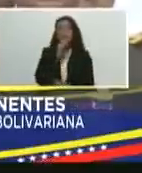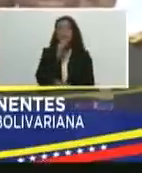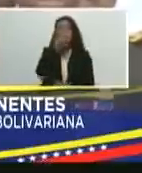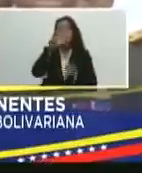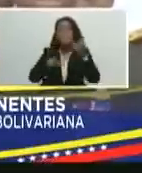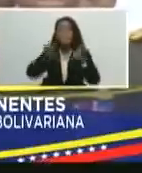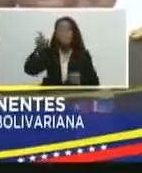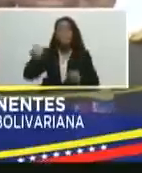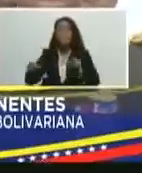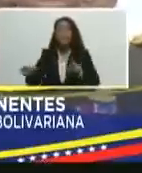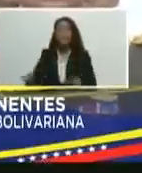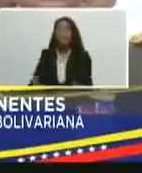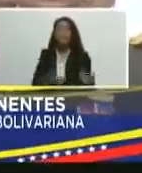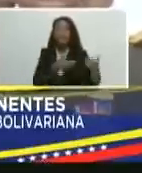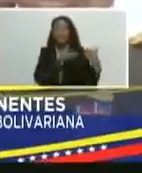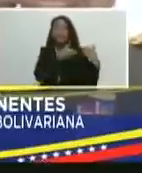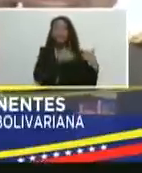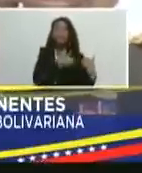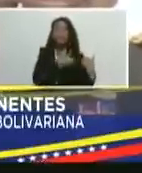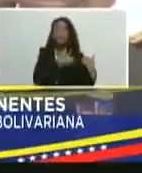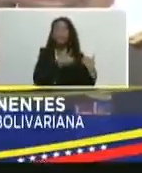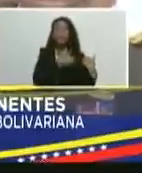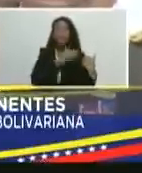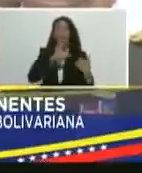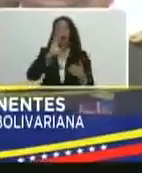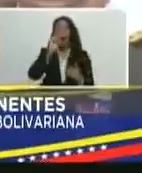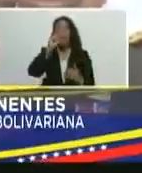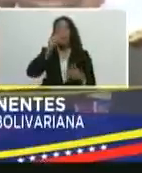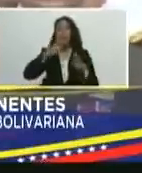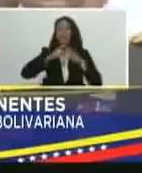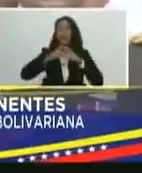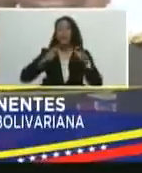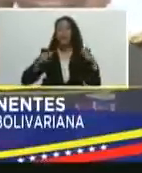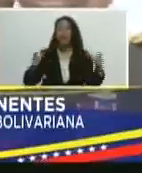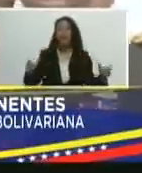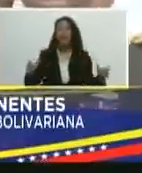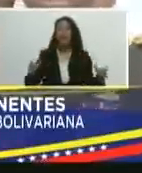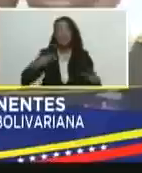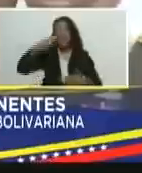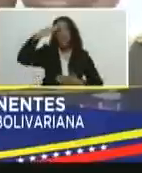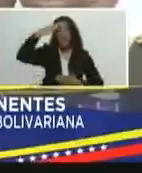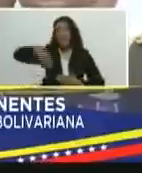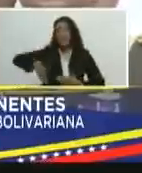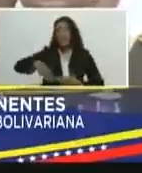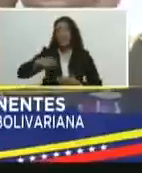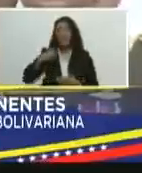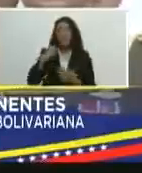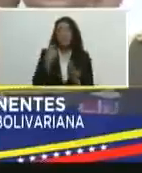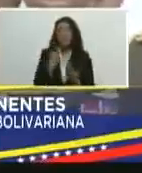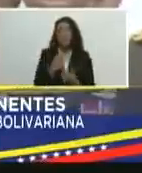asumido la comandancia general del ejército, mayor